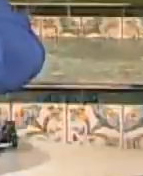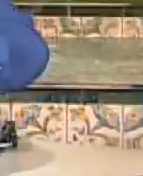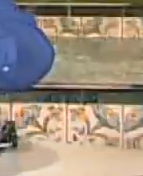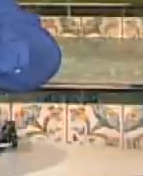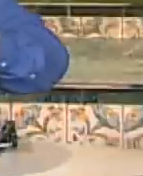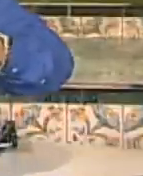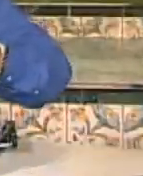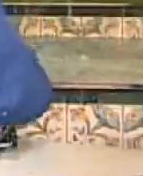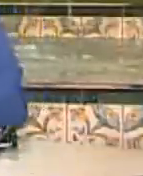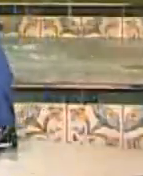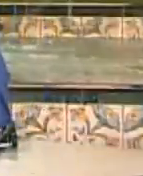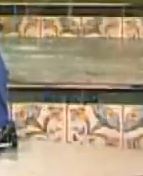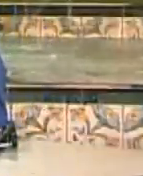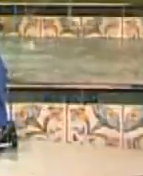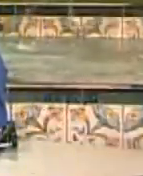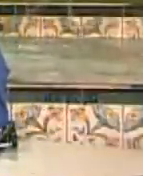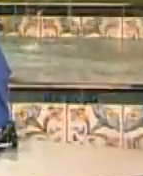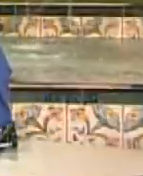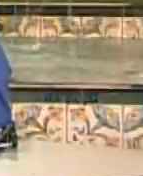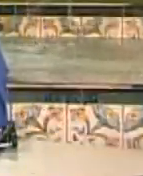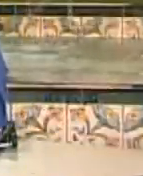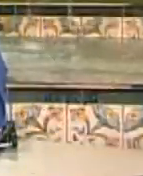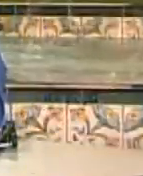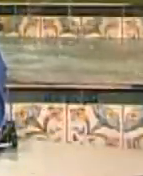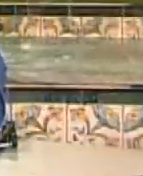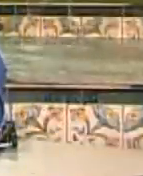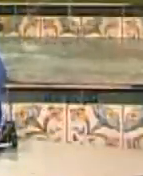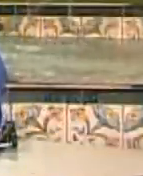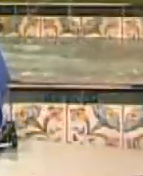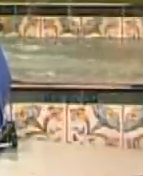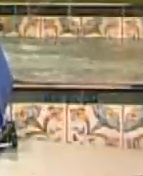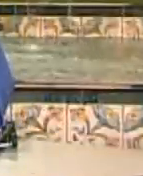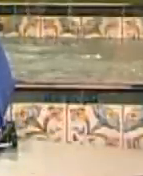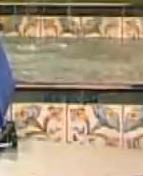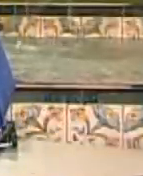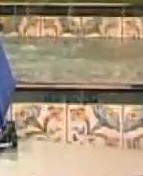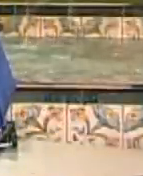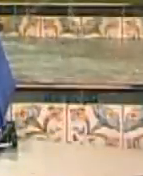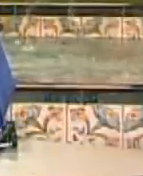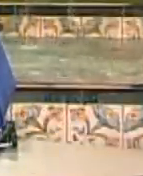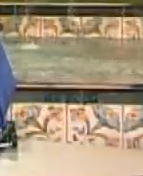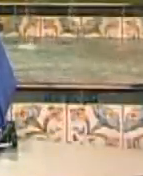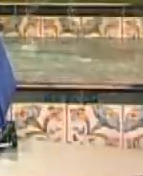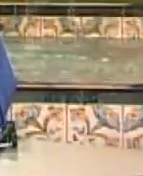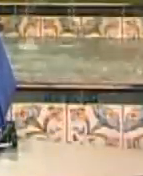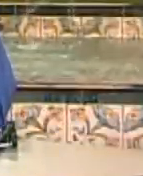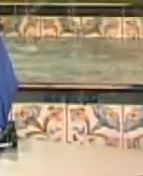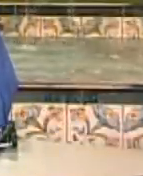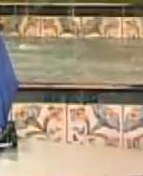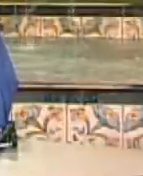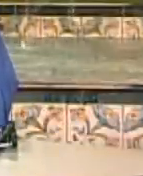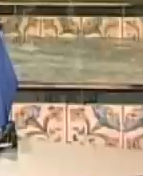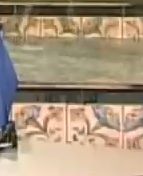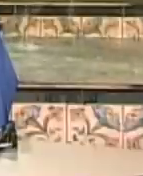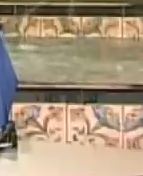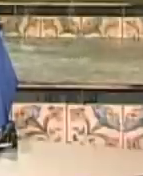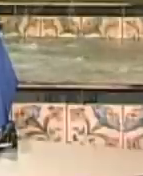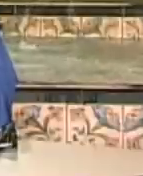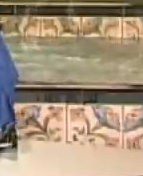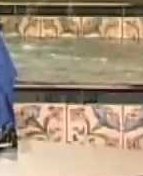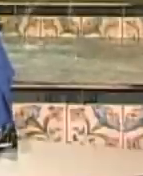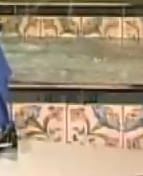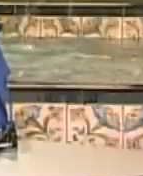estabilizar económicamente al país por eso que digo hemos creado el sistema para